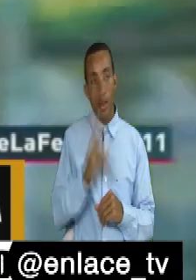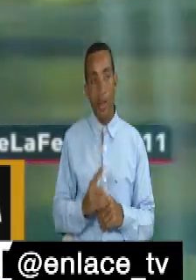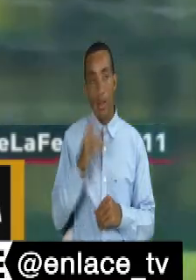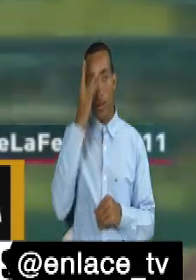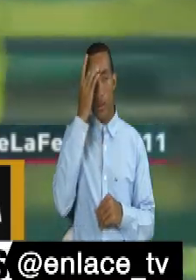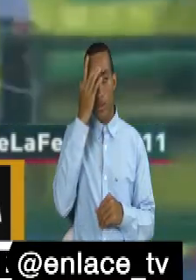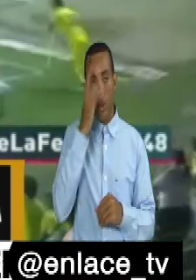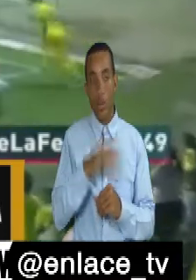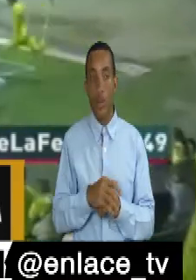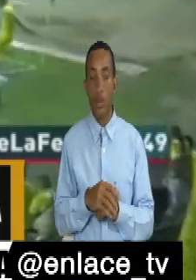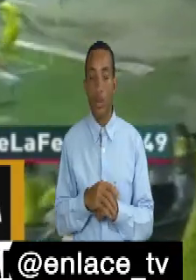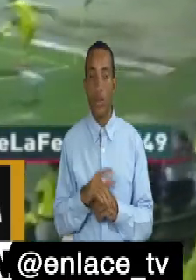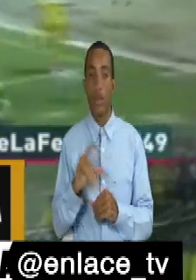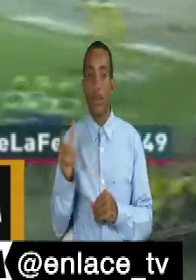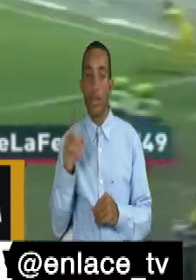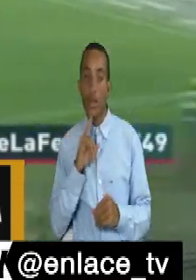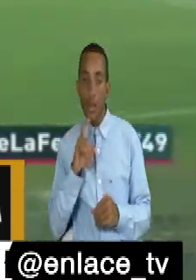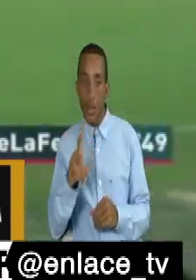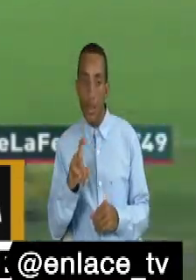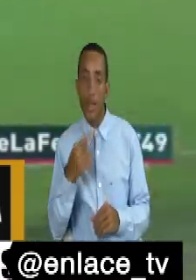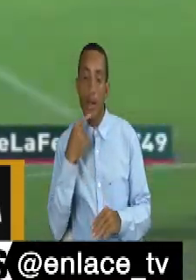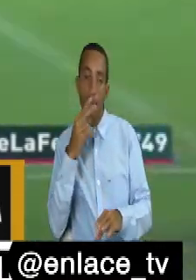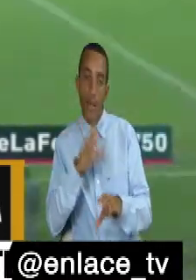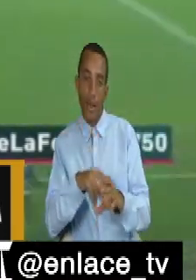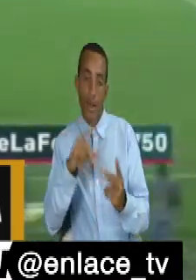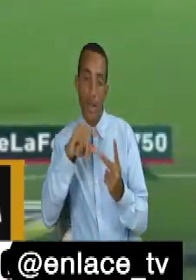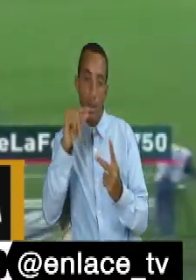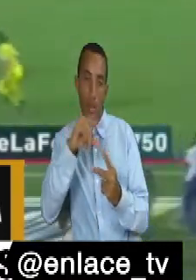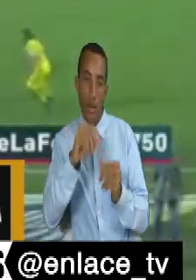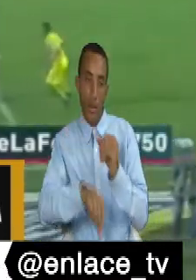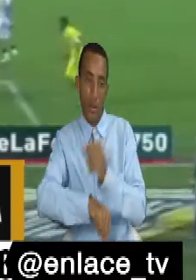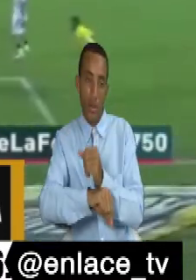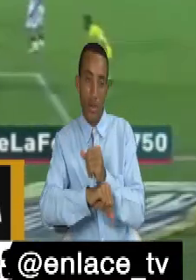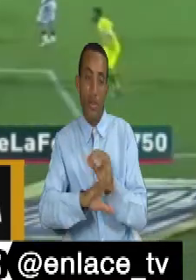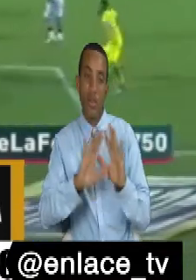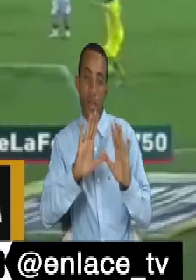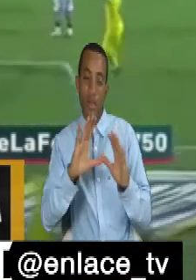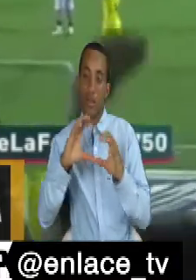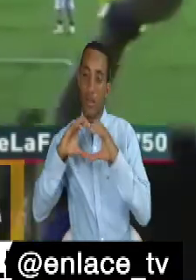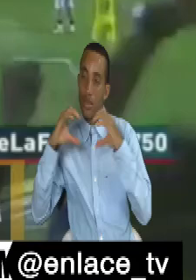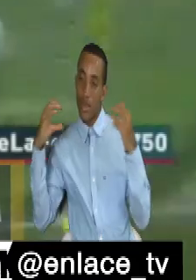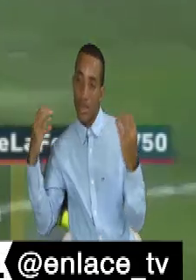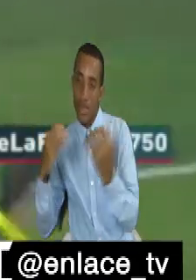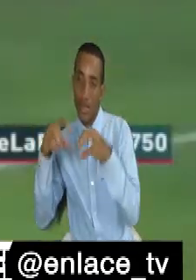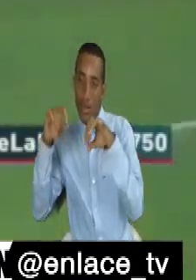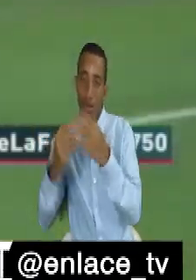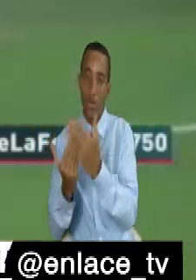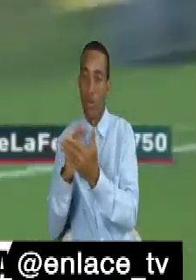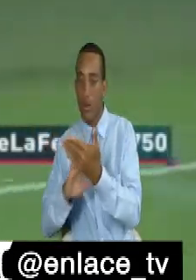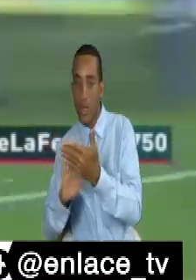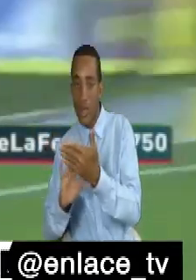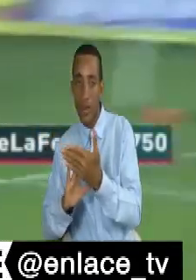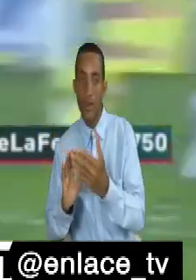equipo Leopardo solicitara a la Dimayor unos días más de espera para la entrega del nuevo estadio Alfonso López.